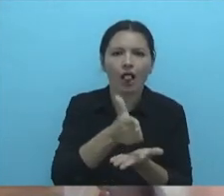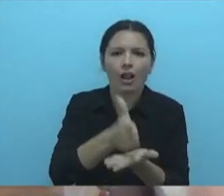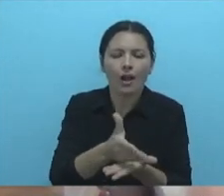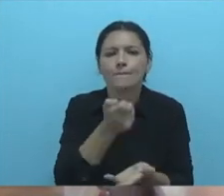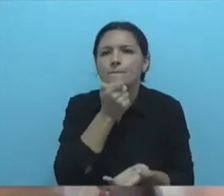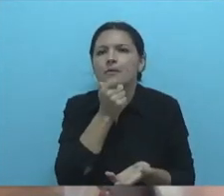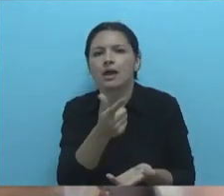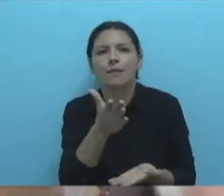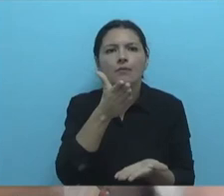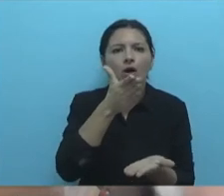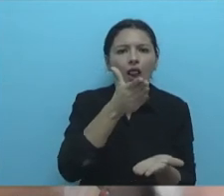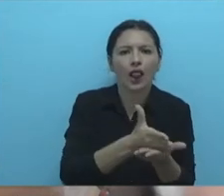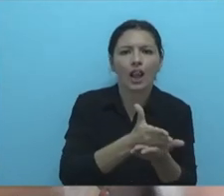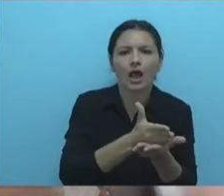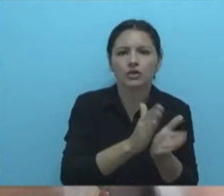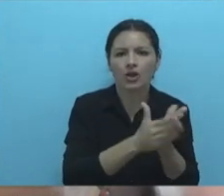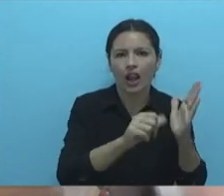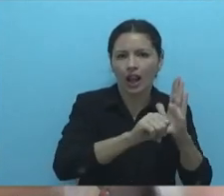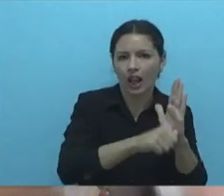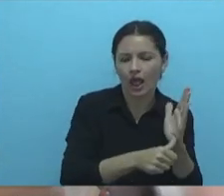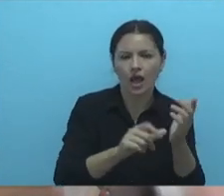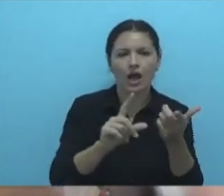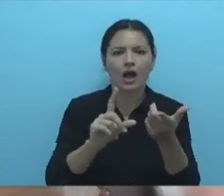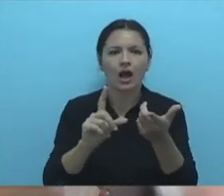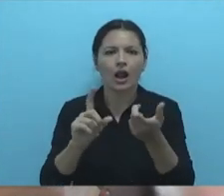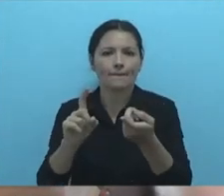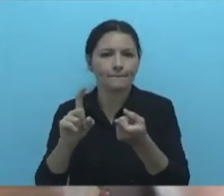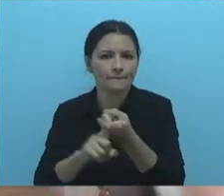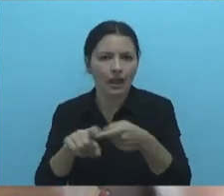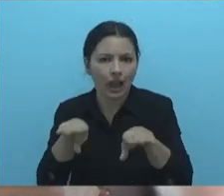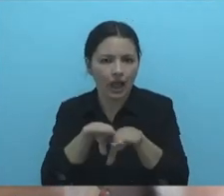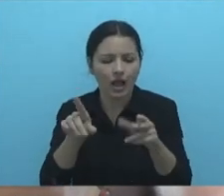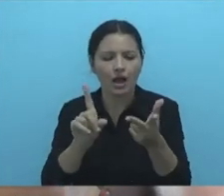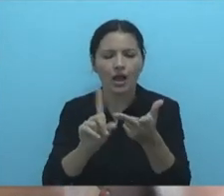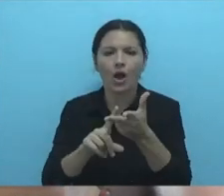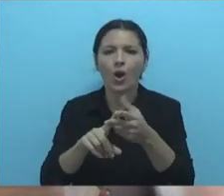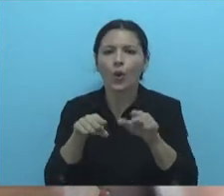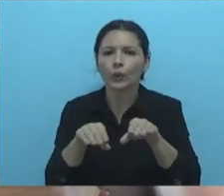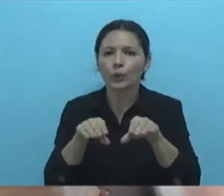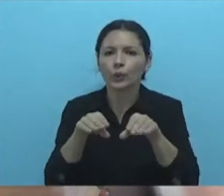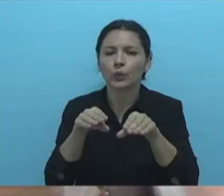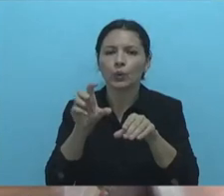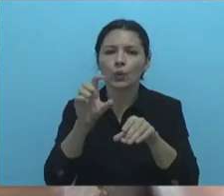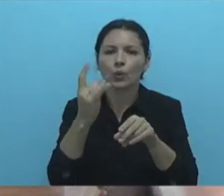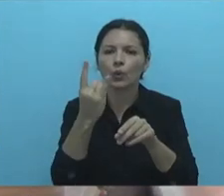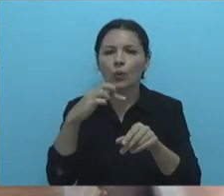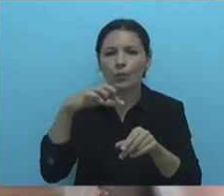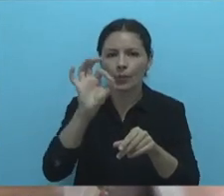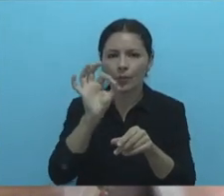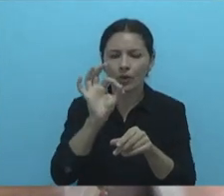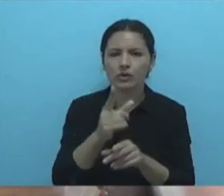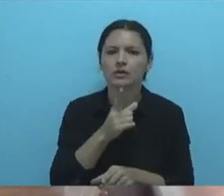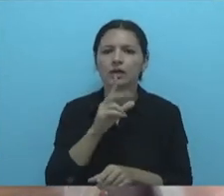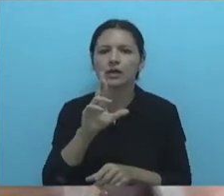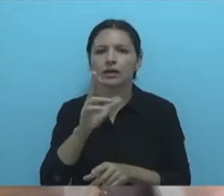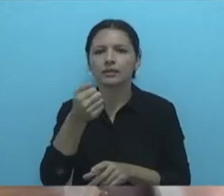el derecho a la identidad el matrimonio igualitario el cupo otra vez y trans y otras conquistas que